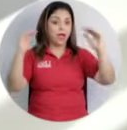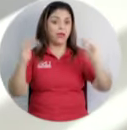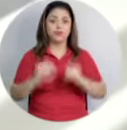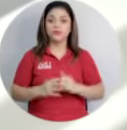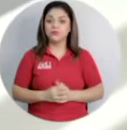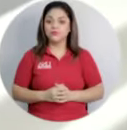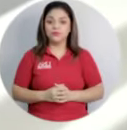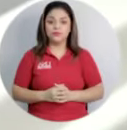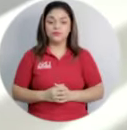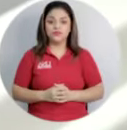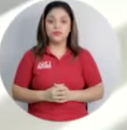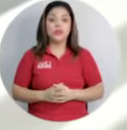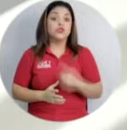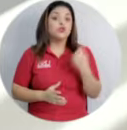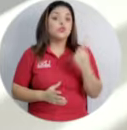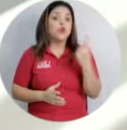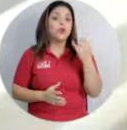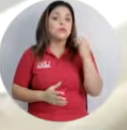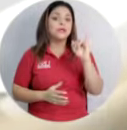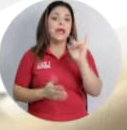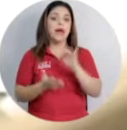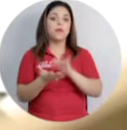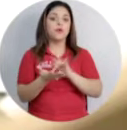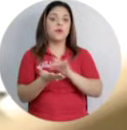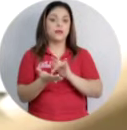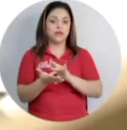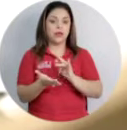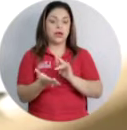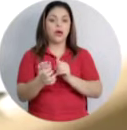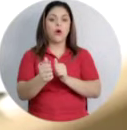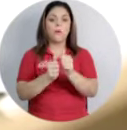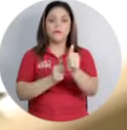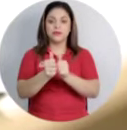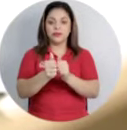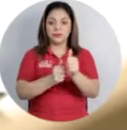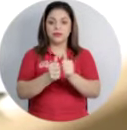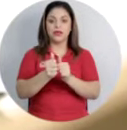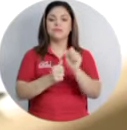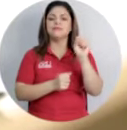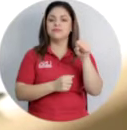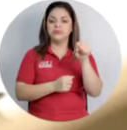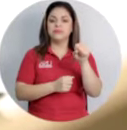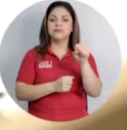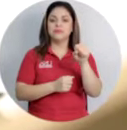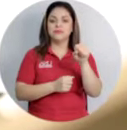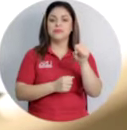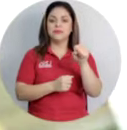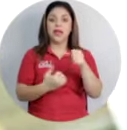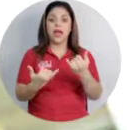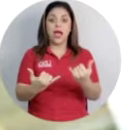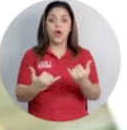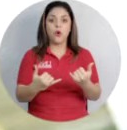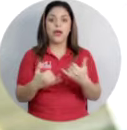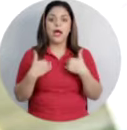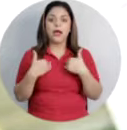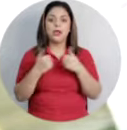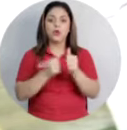a menos que usted aproveche, algo que deberíamos aprovechar todos los consumidores, es la competencia. en ese momento hay